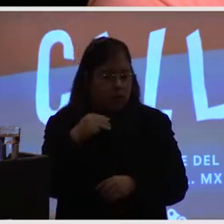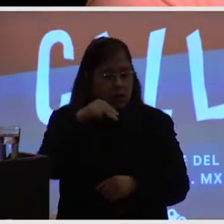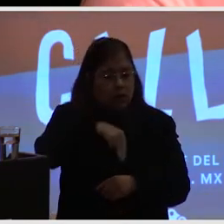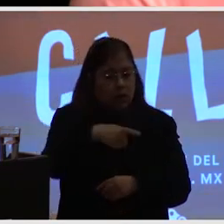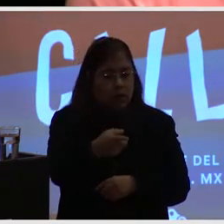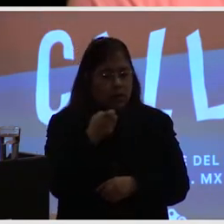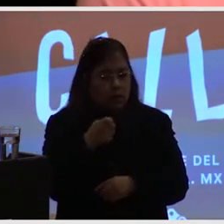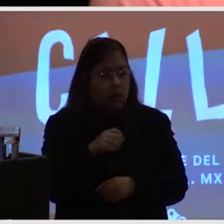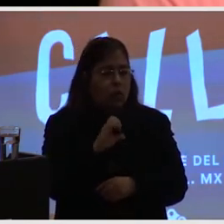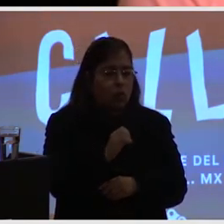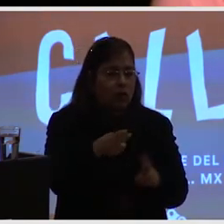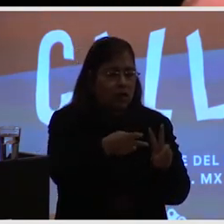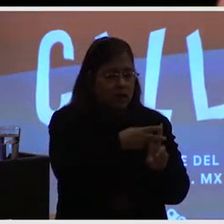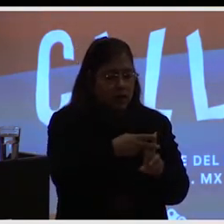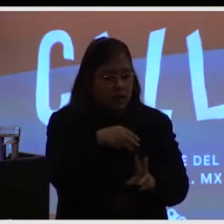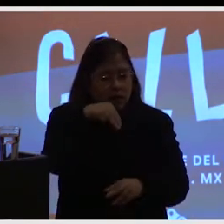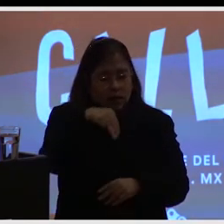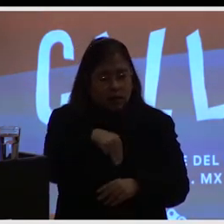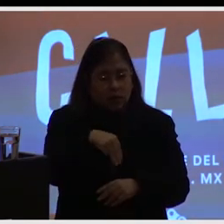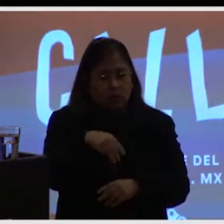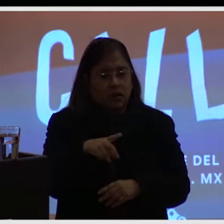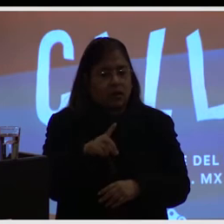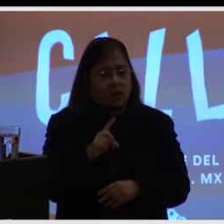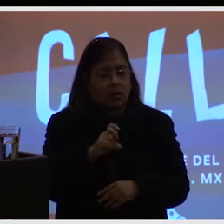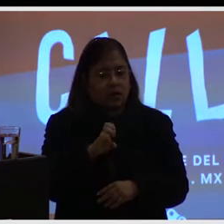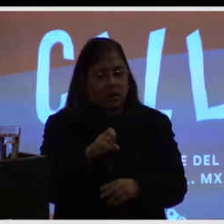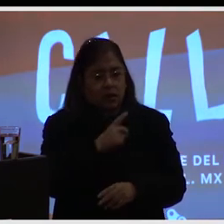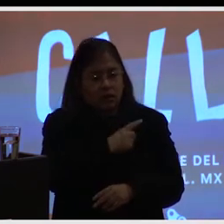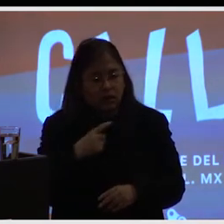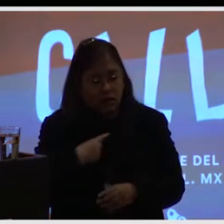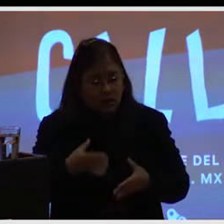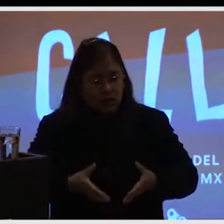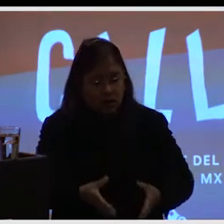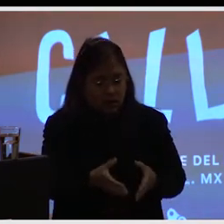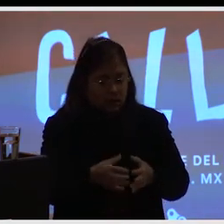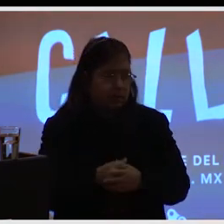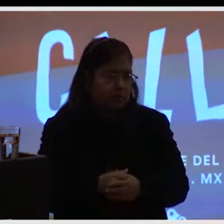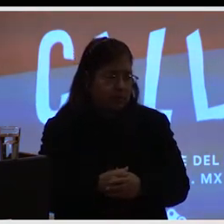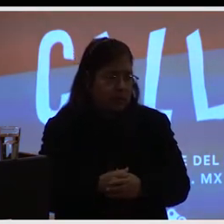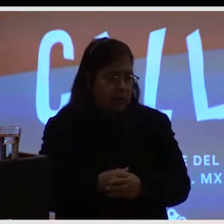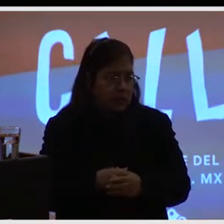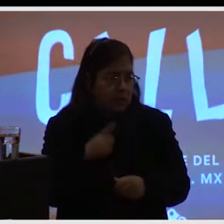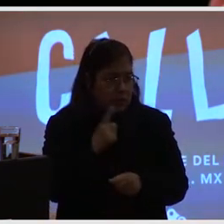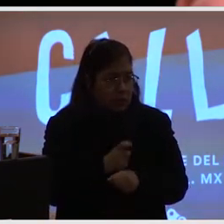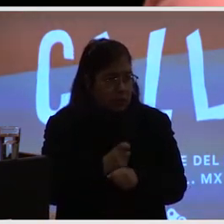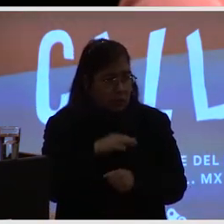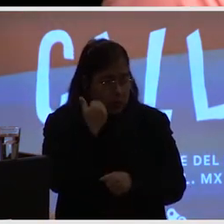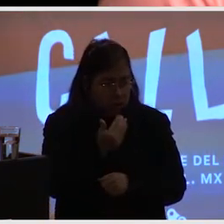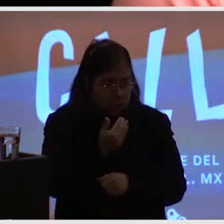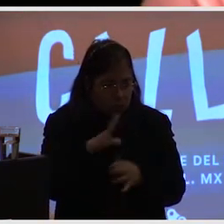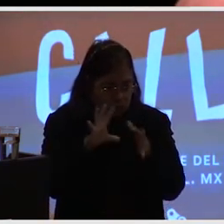hashtag desde la calle que básicamente es el desde la calle es el lema y bueno primero queremos nada más